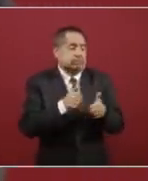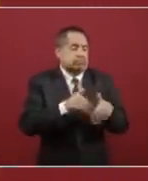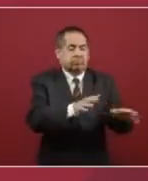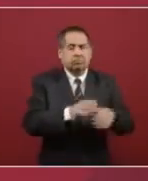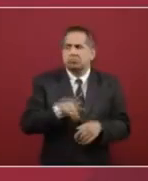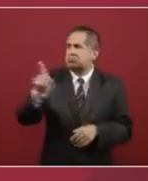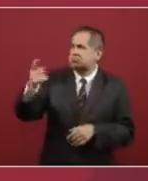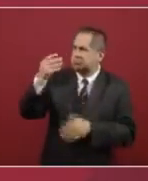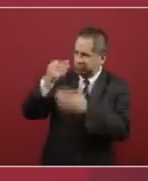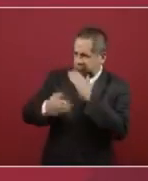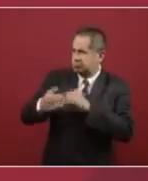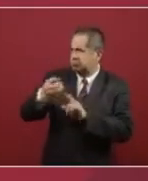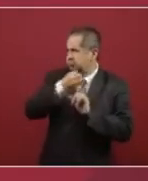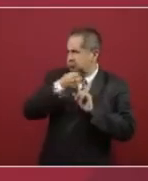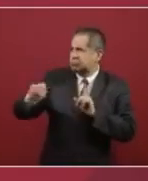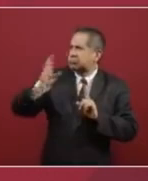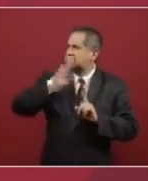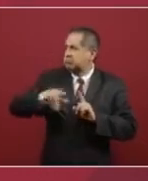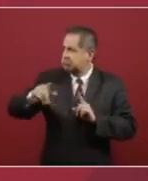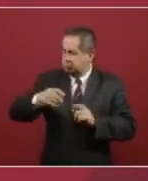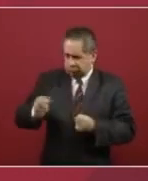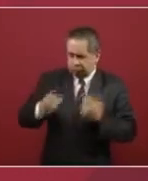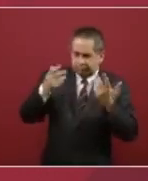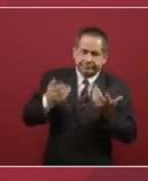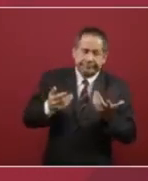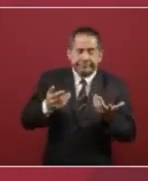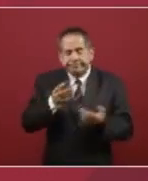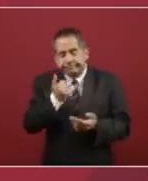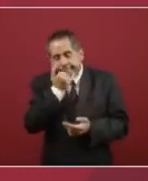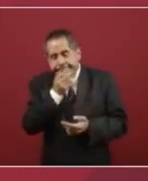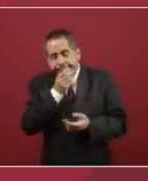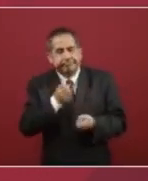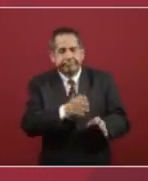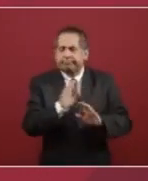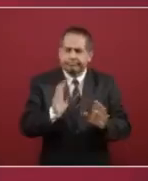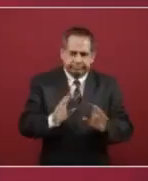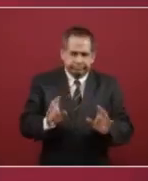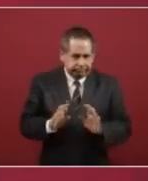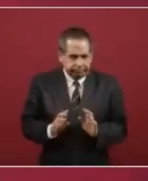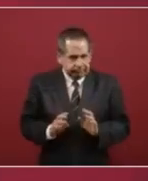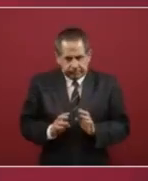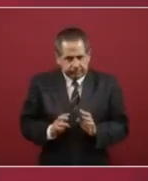elementos a favor de